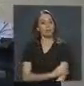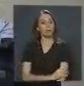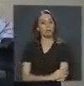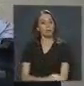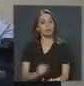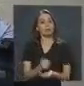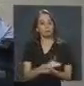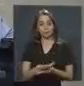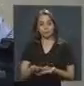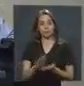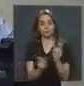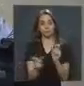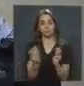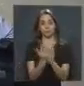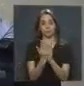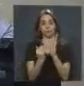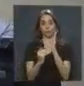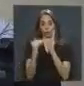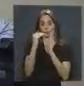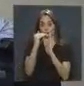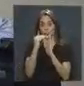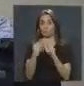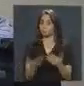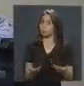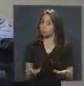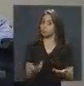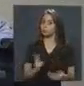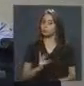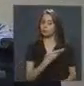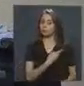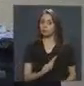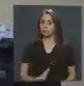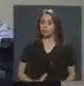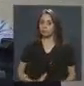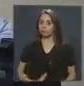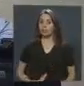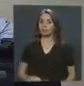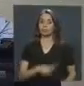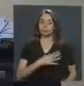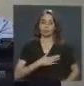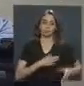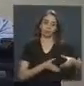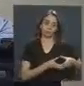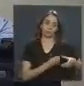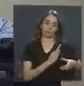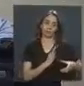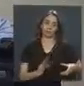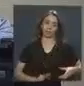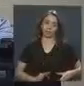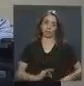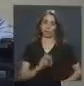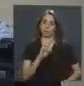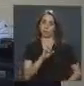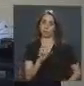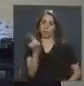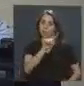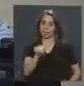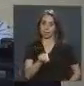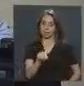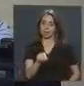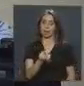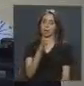gratuidad de los estudios superiores. Por ello, señor presidente, la bancada del Partido Socialista considera un